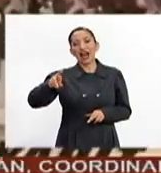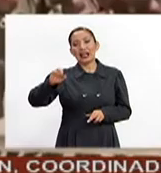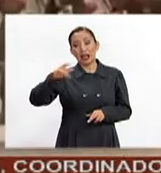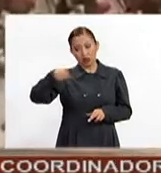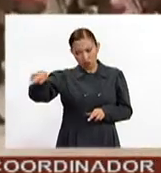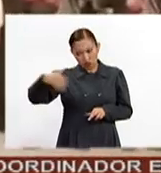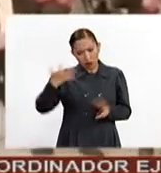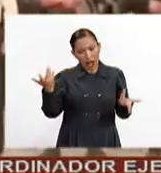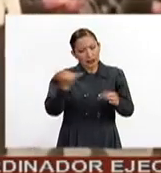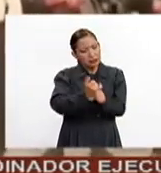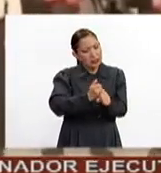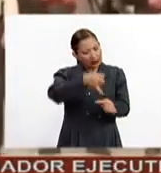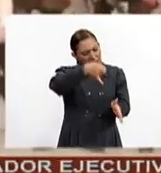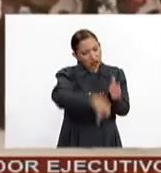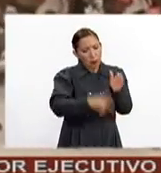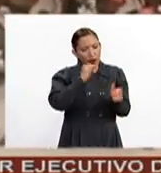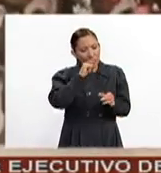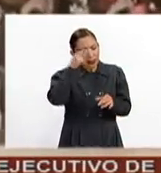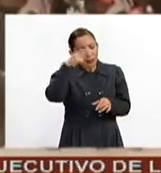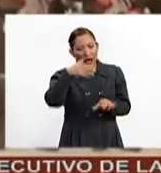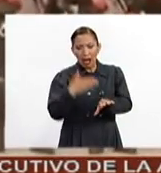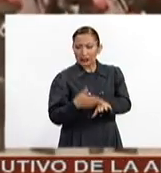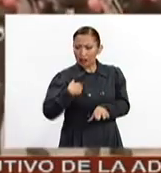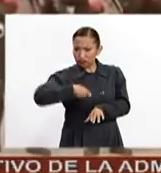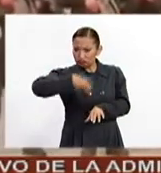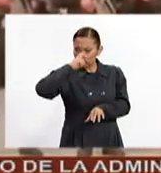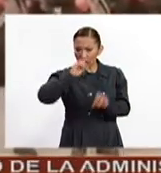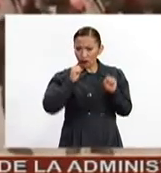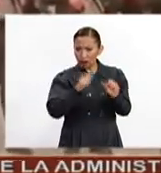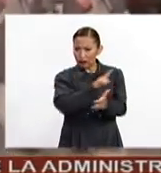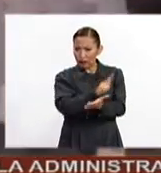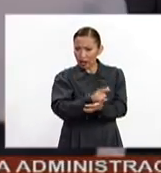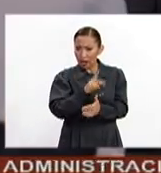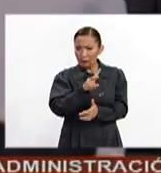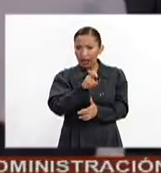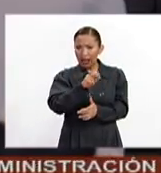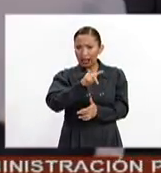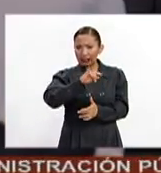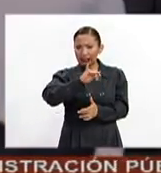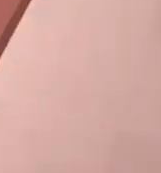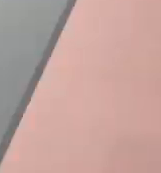llegar hasta las últimas consecuencias para castigar con todo el peso de la ley a Beitia.